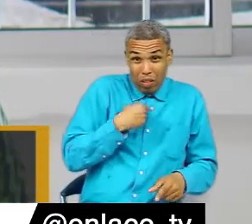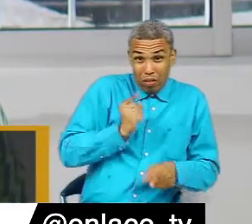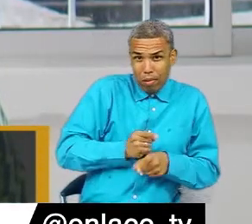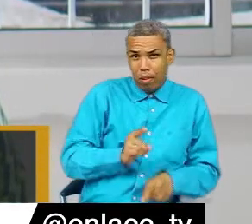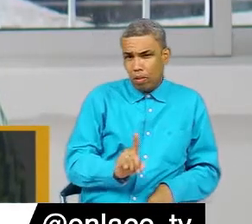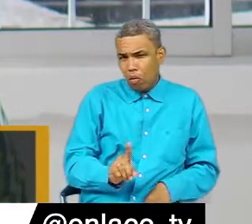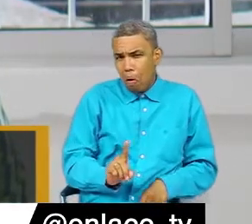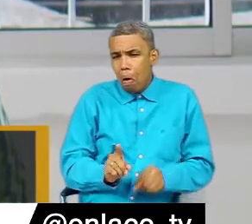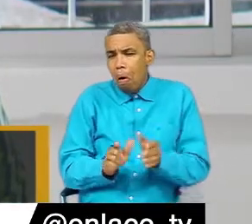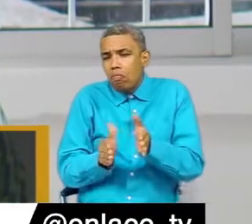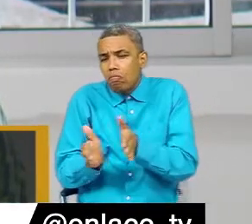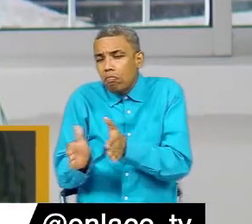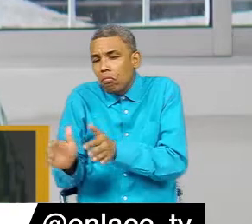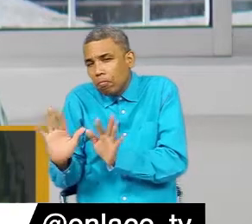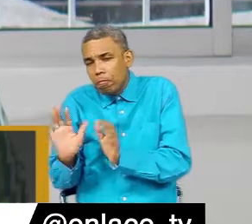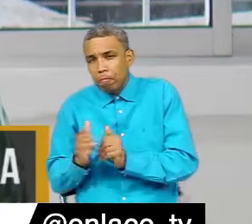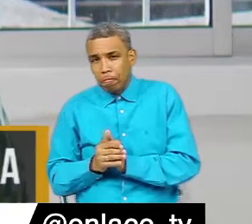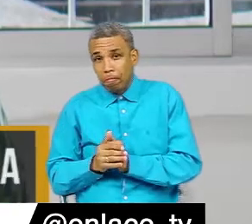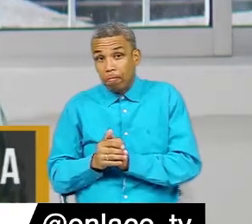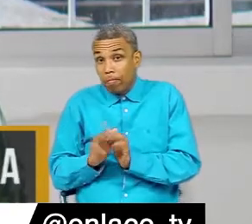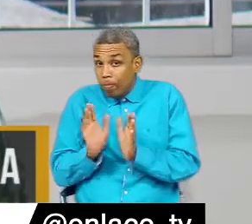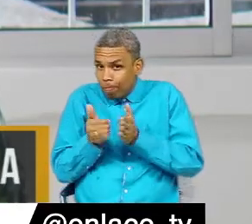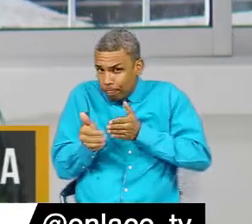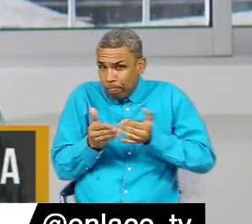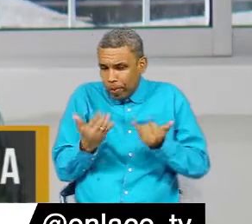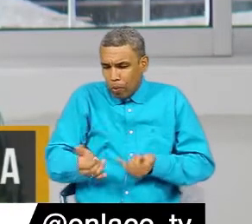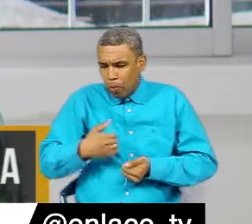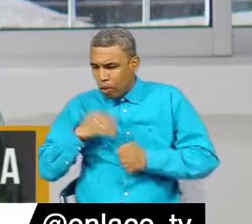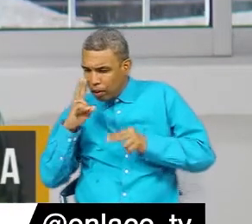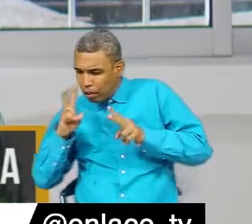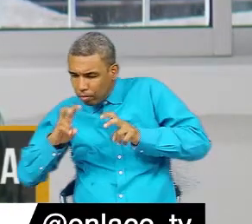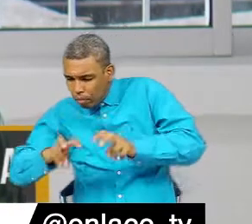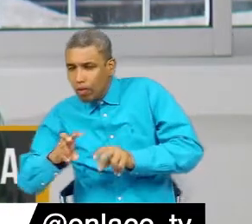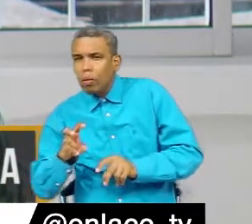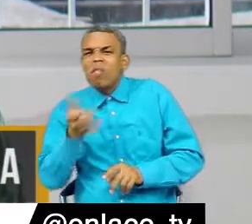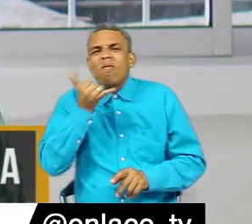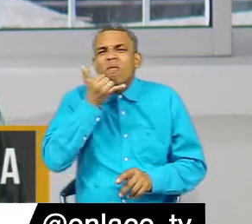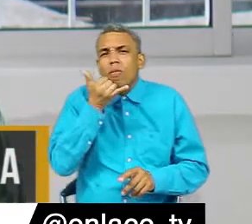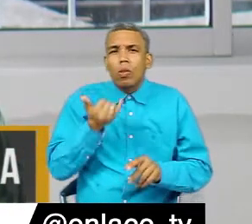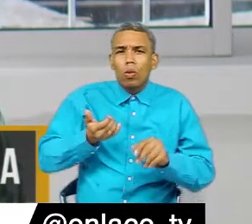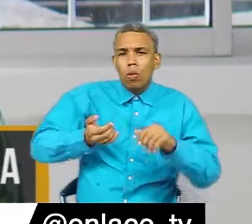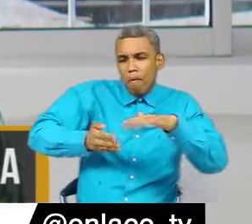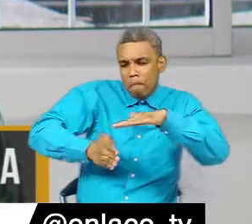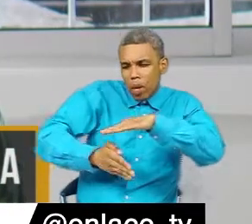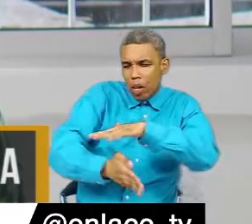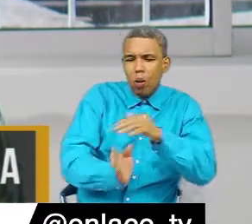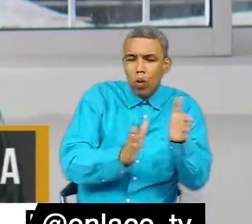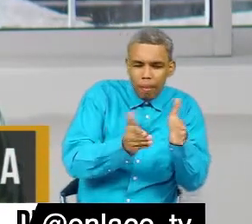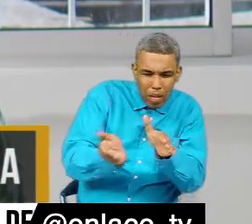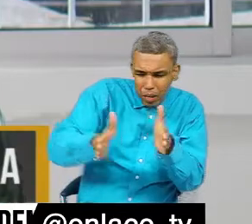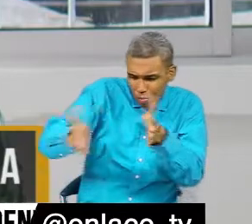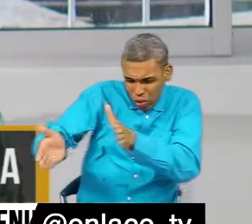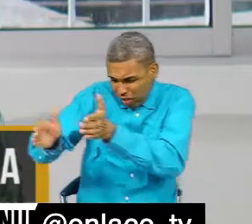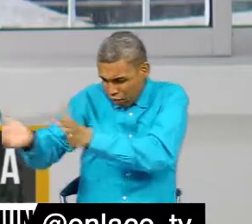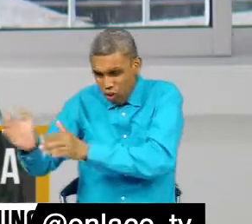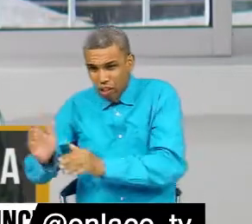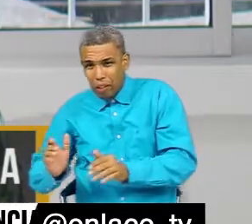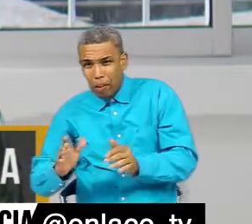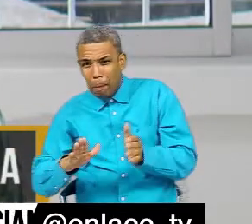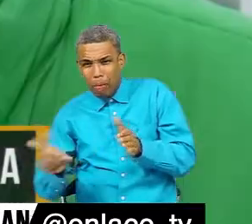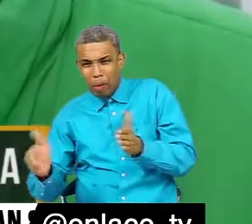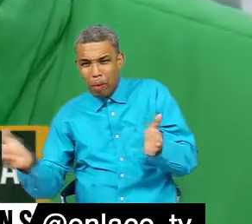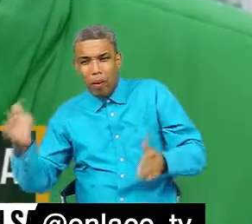está adelantando, esperamos determinar cuáles son las actividades que están generando mayor